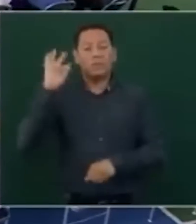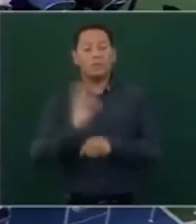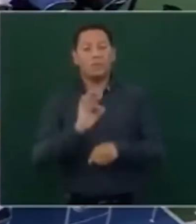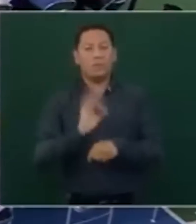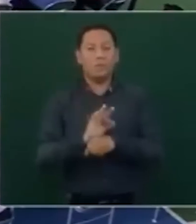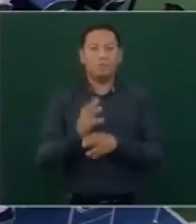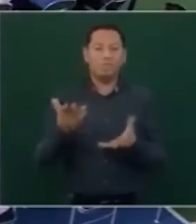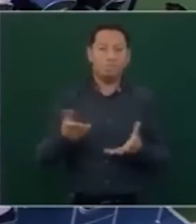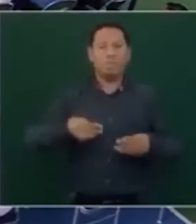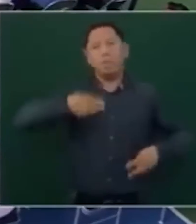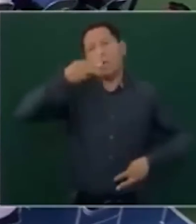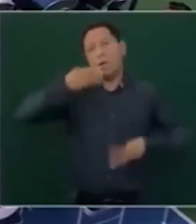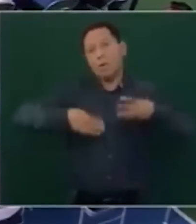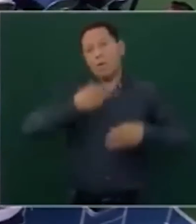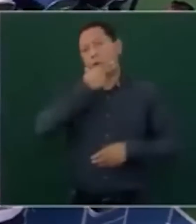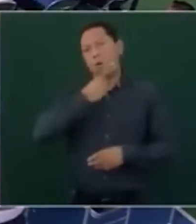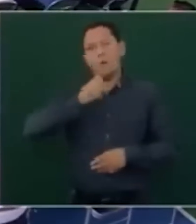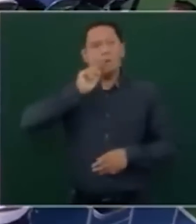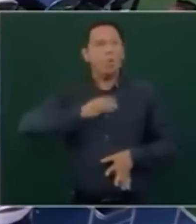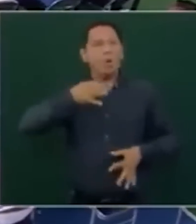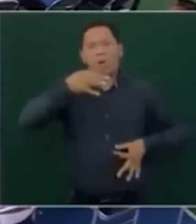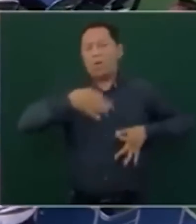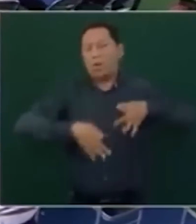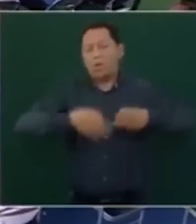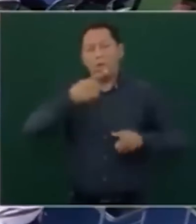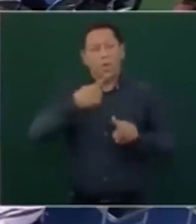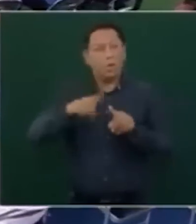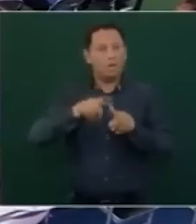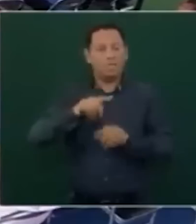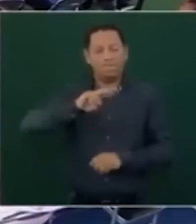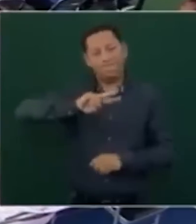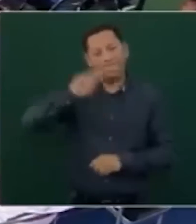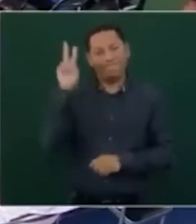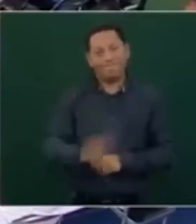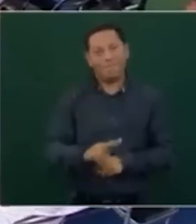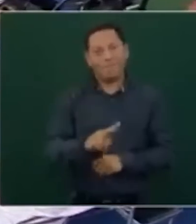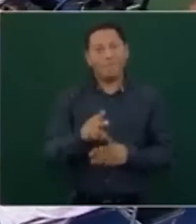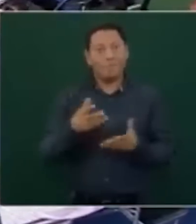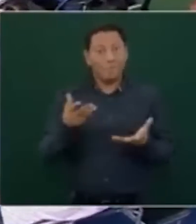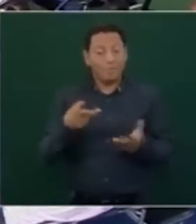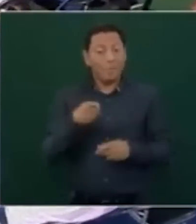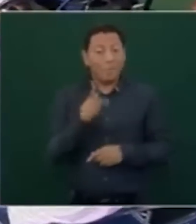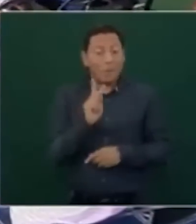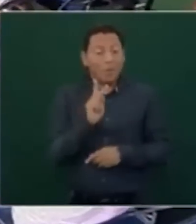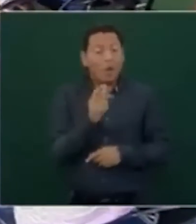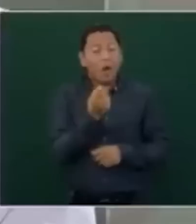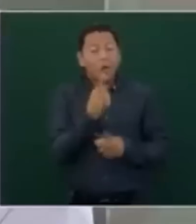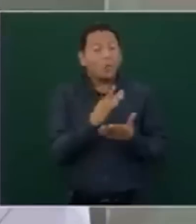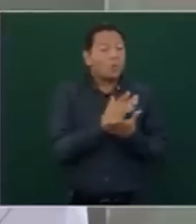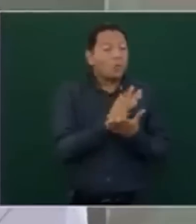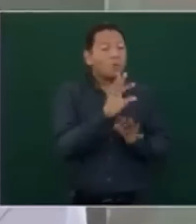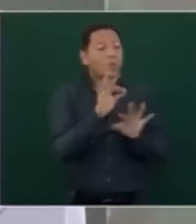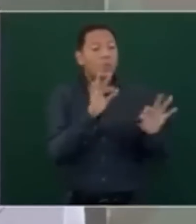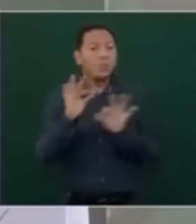a magistrados y a ministros y también a jueces, con honrosas excepciones. Pero esto es lo que está